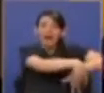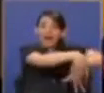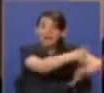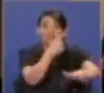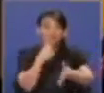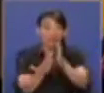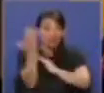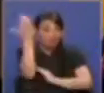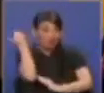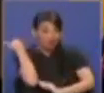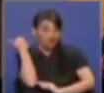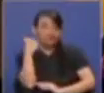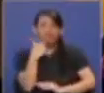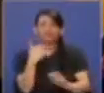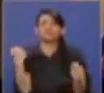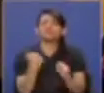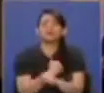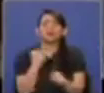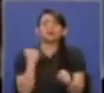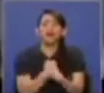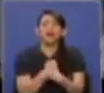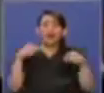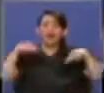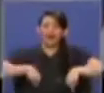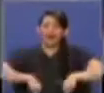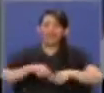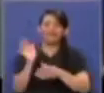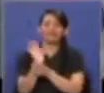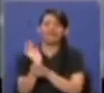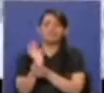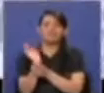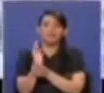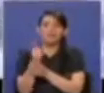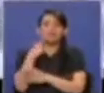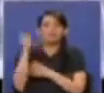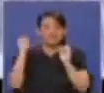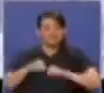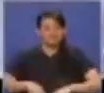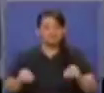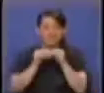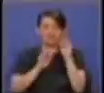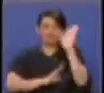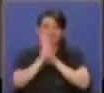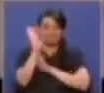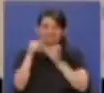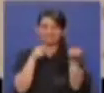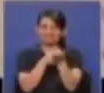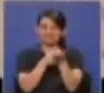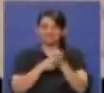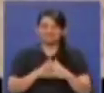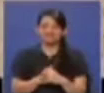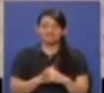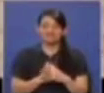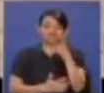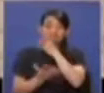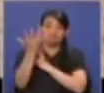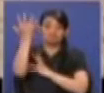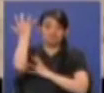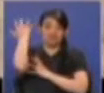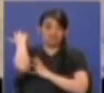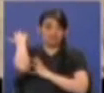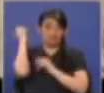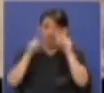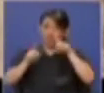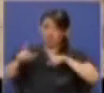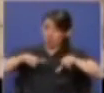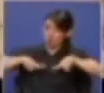al pasado, nosotros trabajamos y estamos aquí en Zamora Chinchipe para generar más progreso para ustedes. En el pasado, en varios sectores